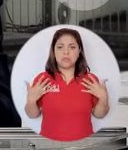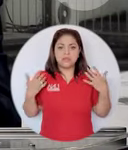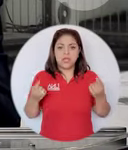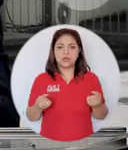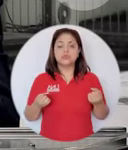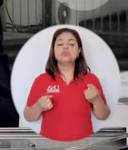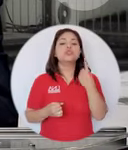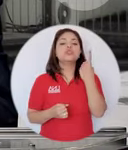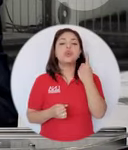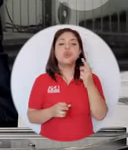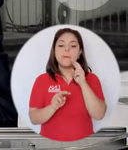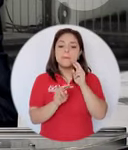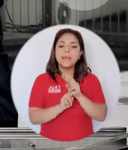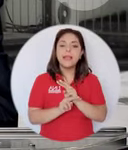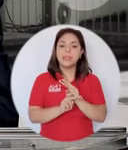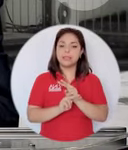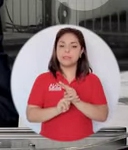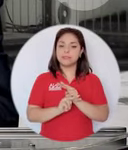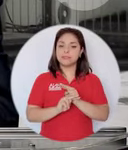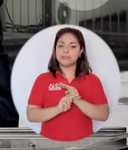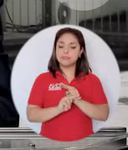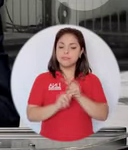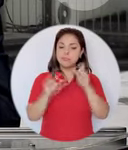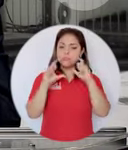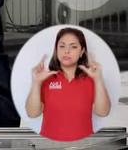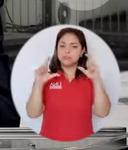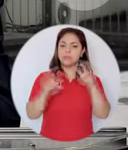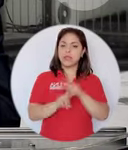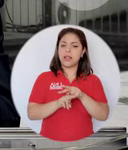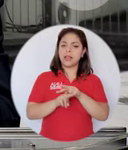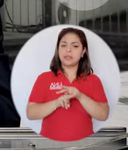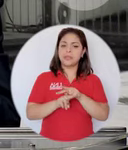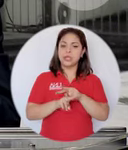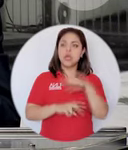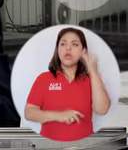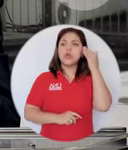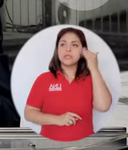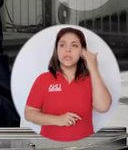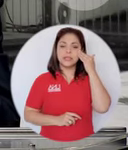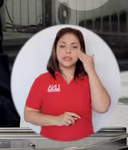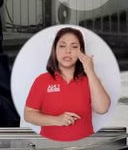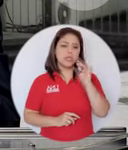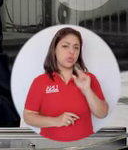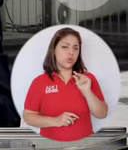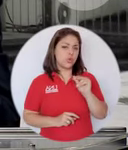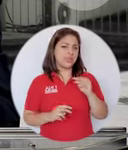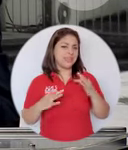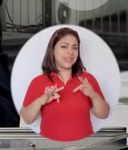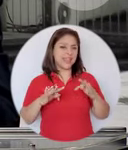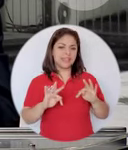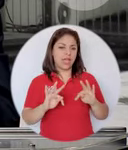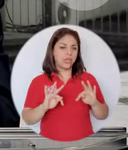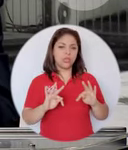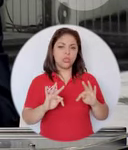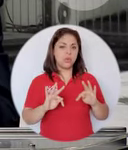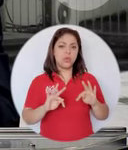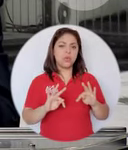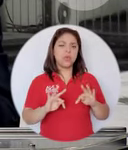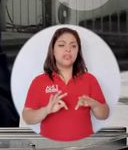aqueje su salud, puede mantenerse en una actitud vigilante. Y una actitud vigilante de forma muy consciente, no tratando